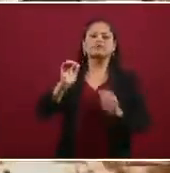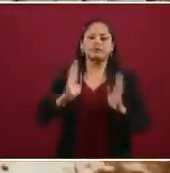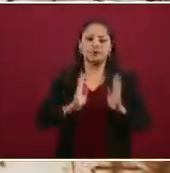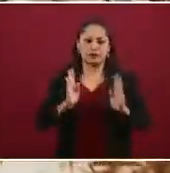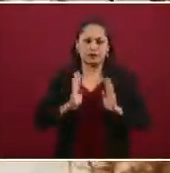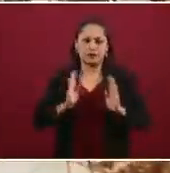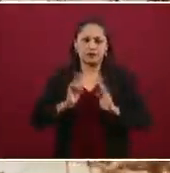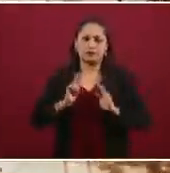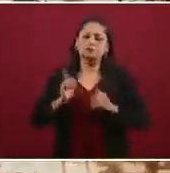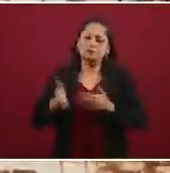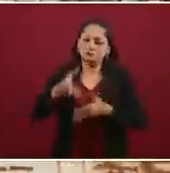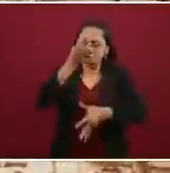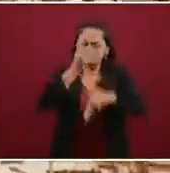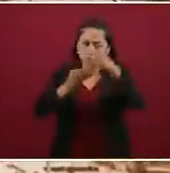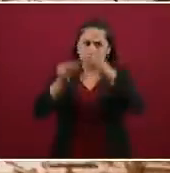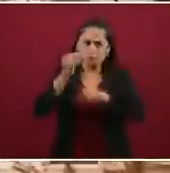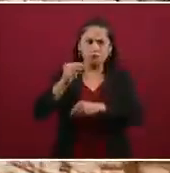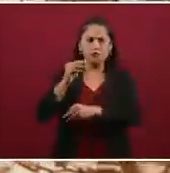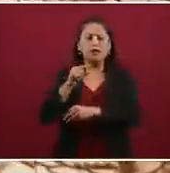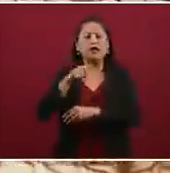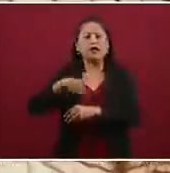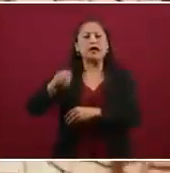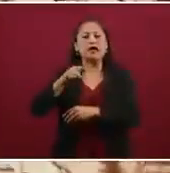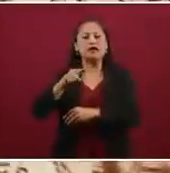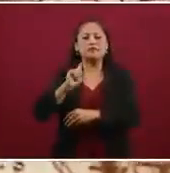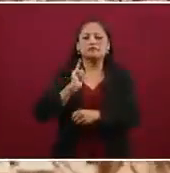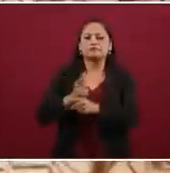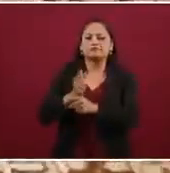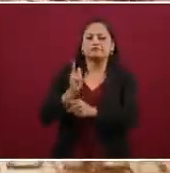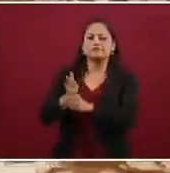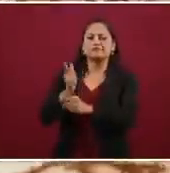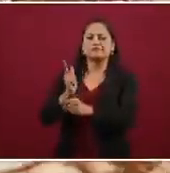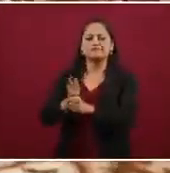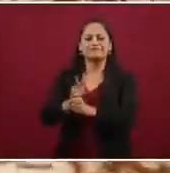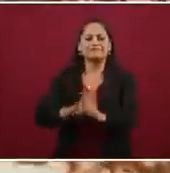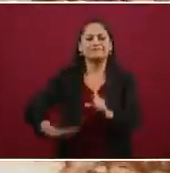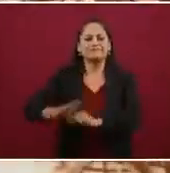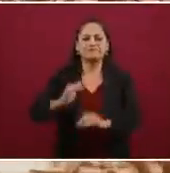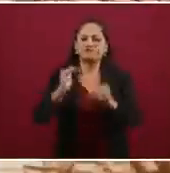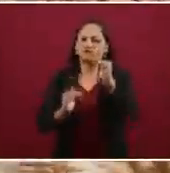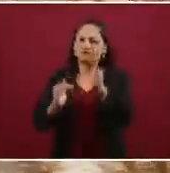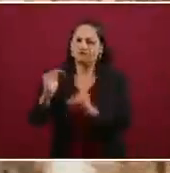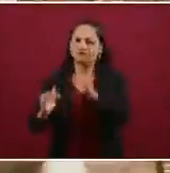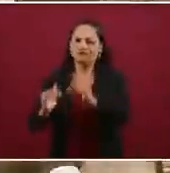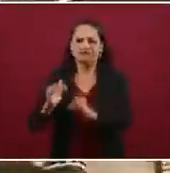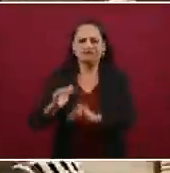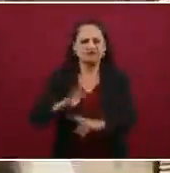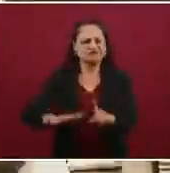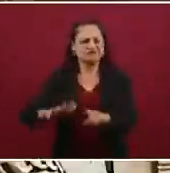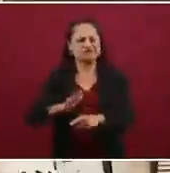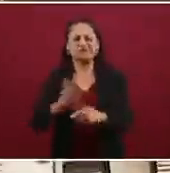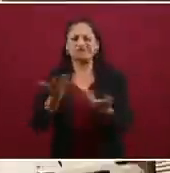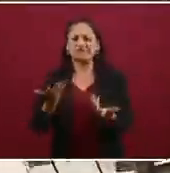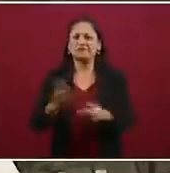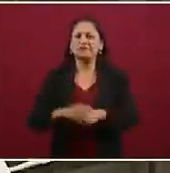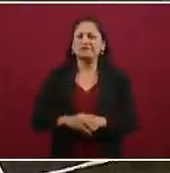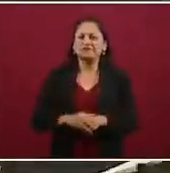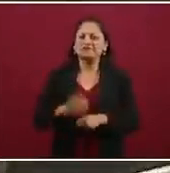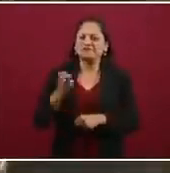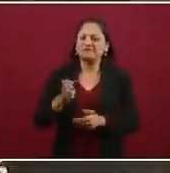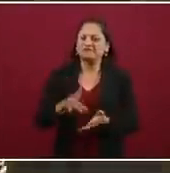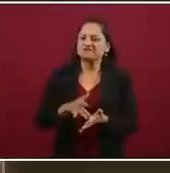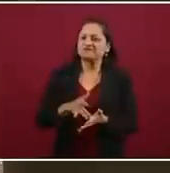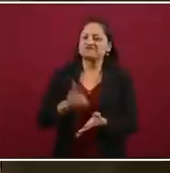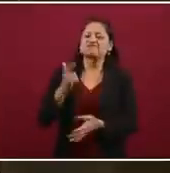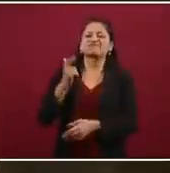su trayectoria castrense, Allende descubrió las desigualdades sociales imperantes en la Nueva España, hechos que lo motivaron